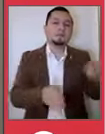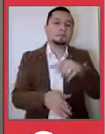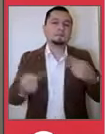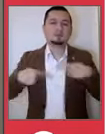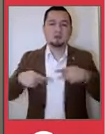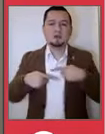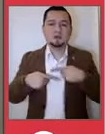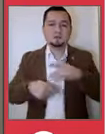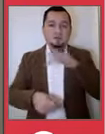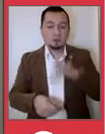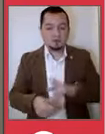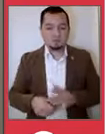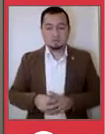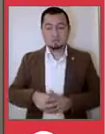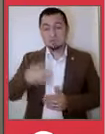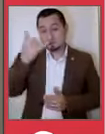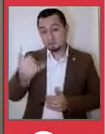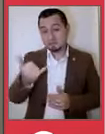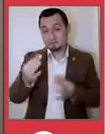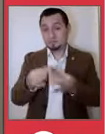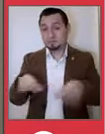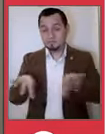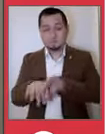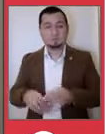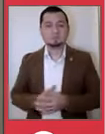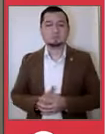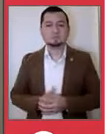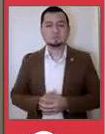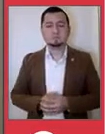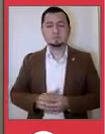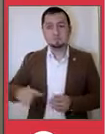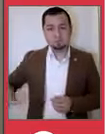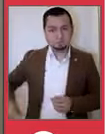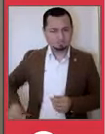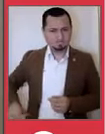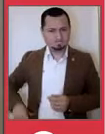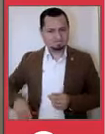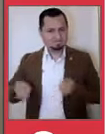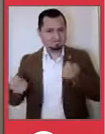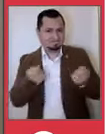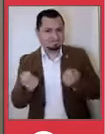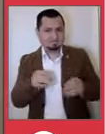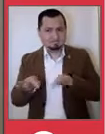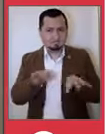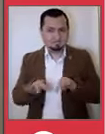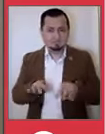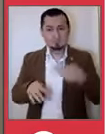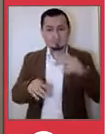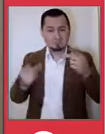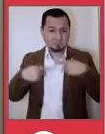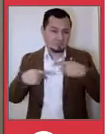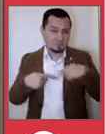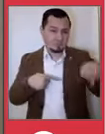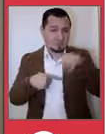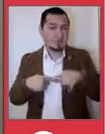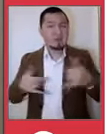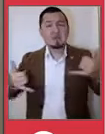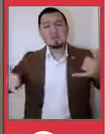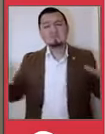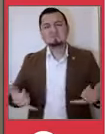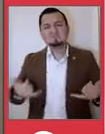y finalmente muy importante el gobierno está haciendo todo lo que está a nuestro alcance pero si la gente no nos ayuda no vamos a poder